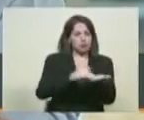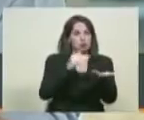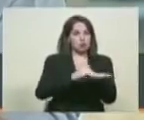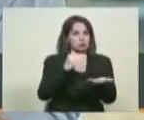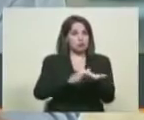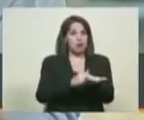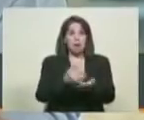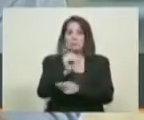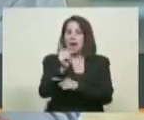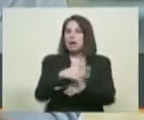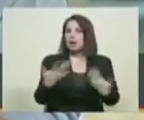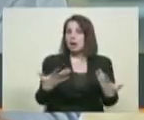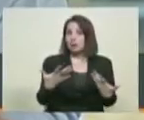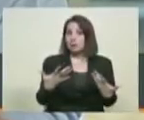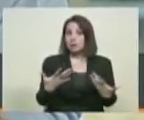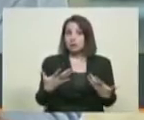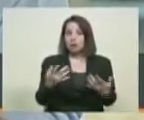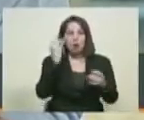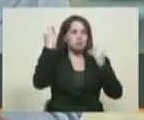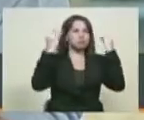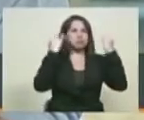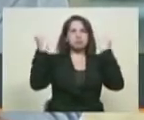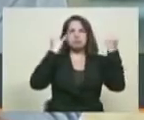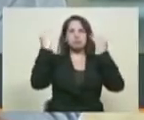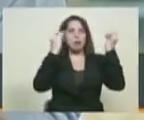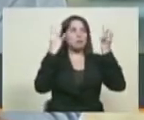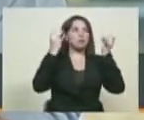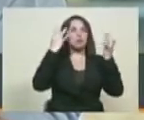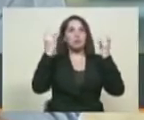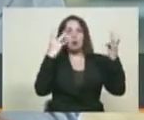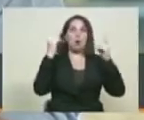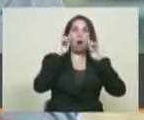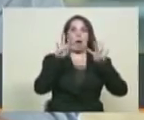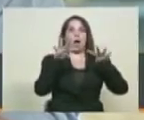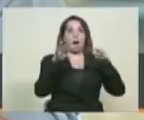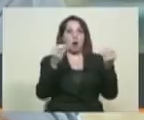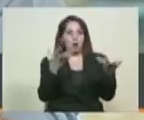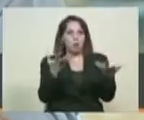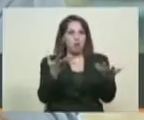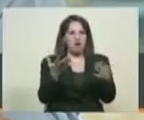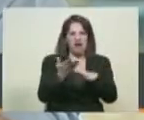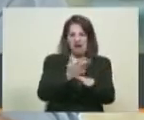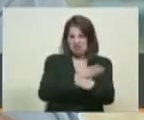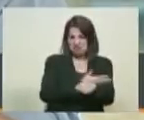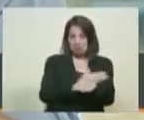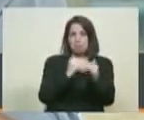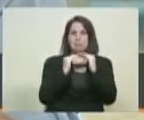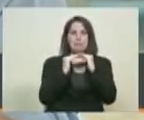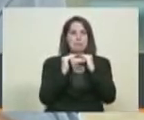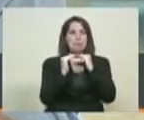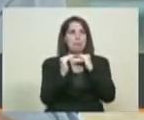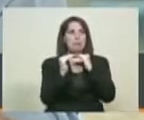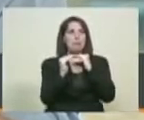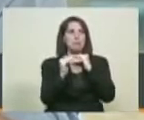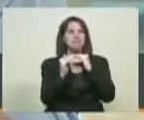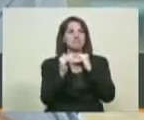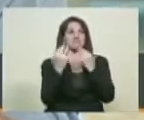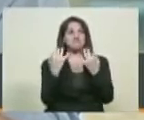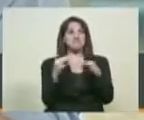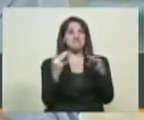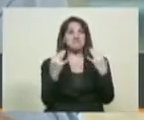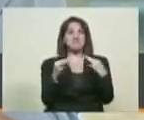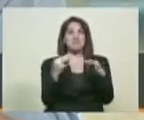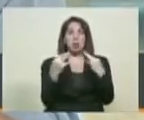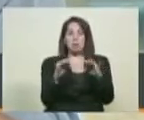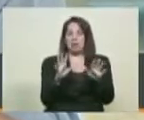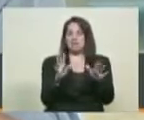la base popular son cada vez más innovadoras, más increíbles, cosas que a lo mejor en una época de estabilidad no hubiesen sido, no se